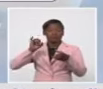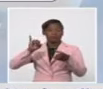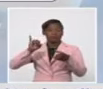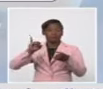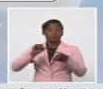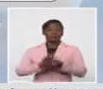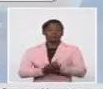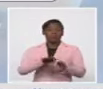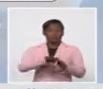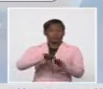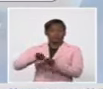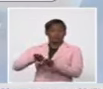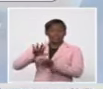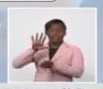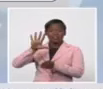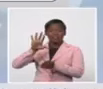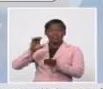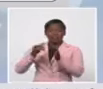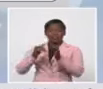5.236, el